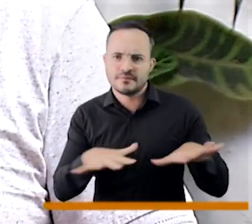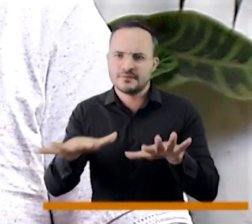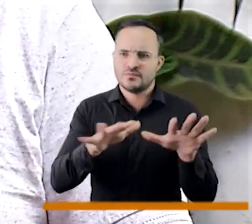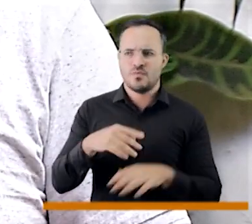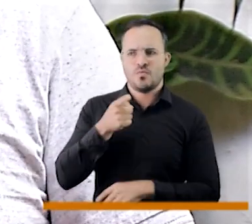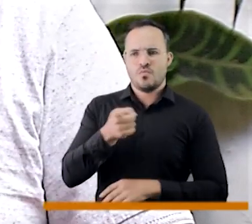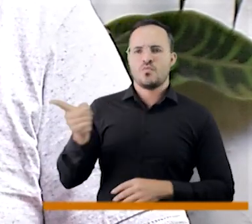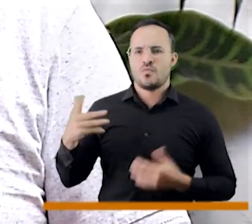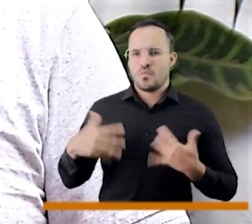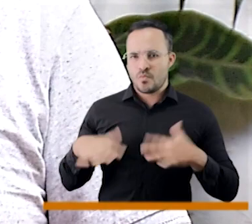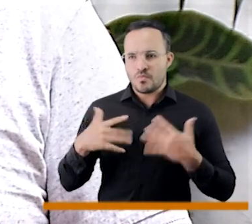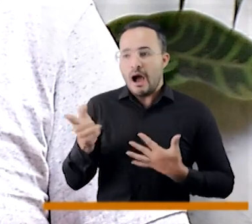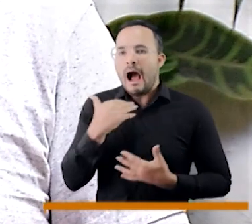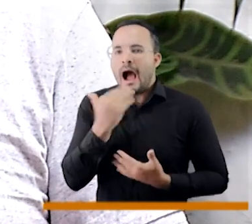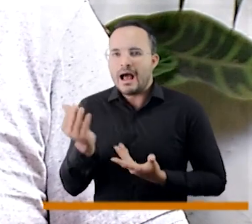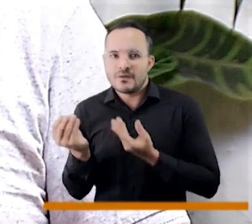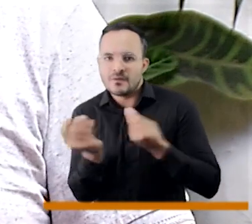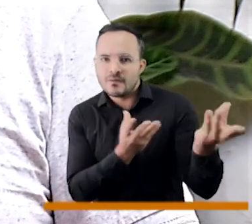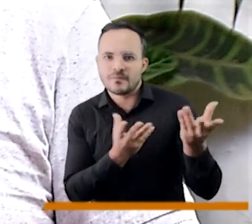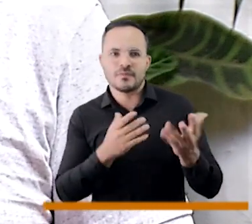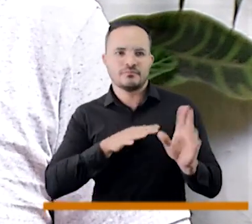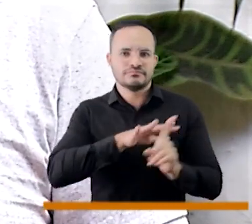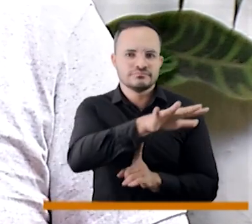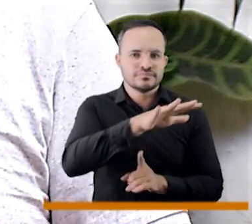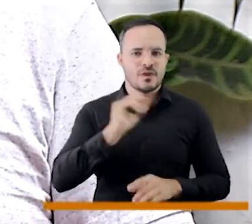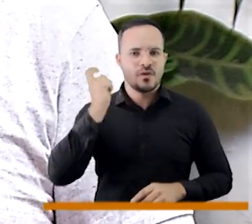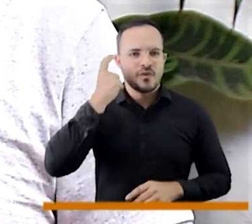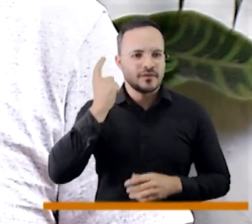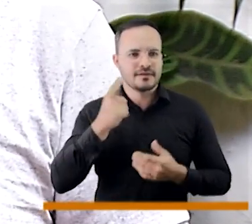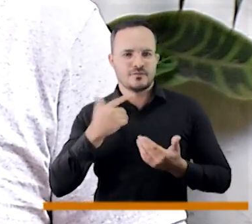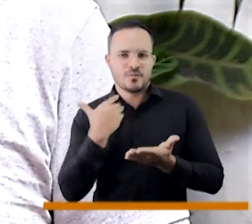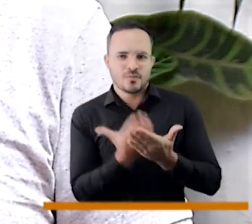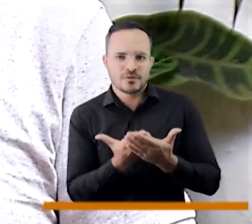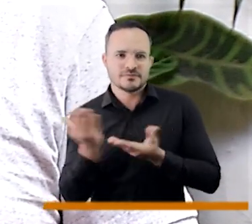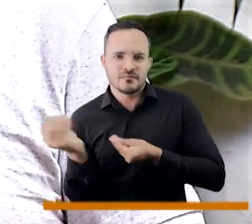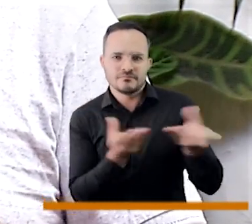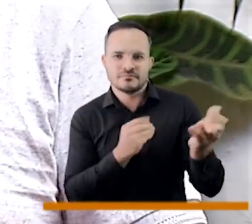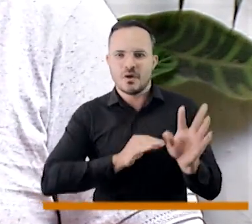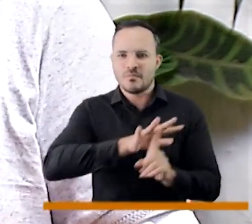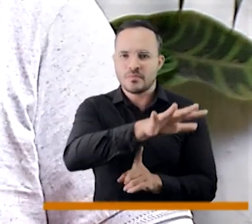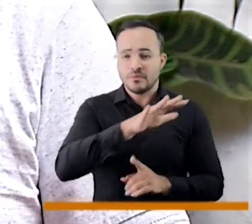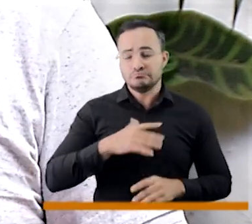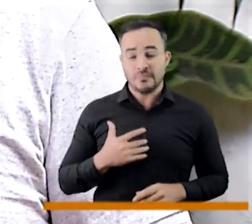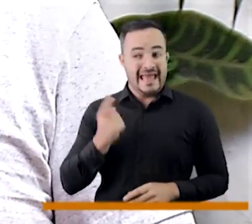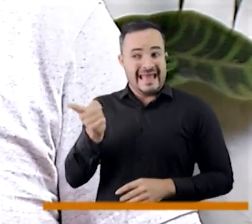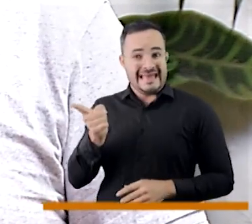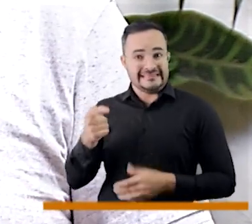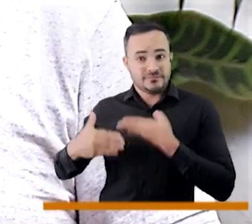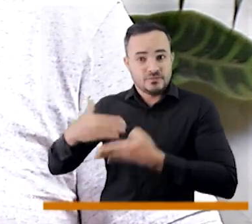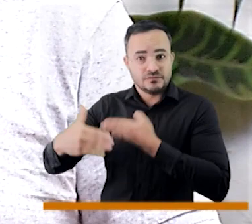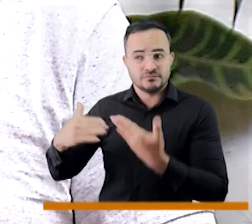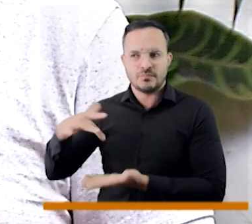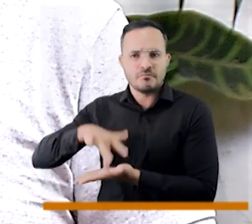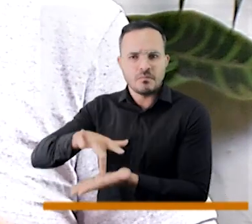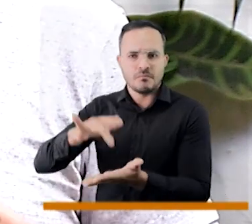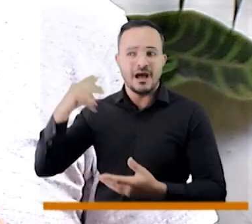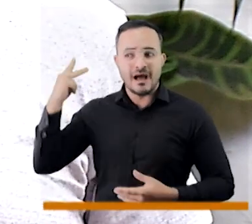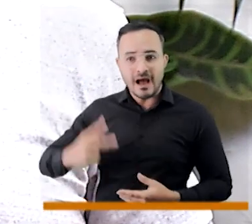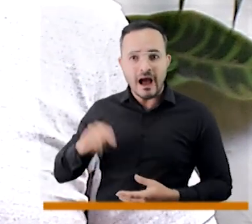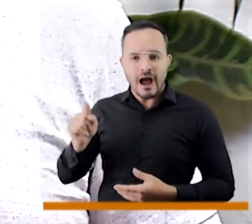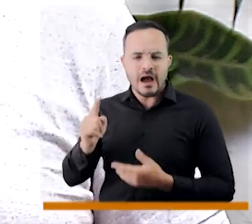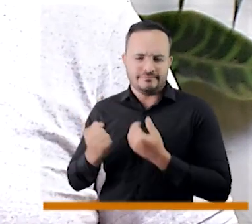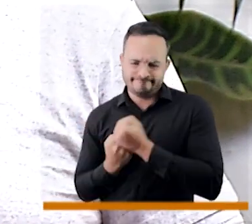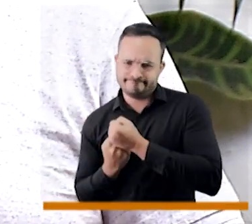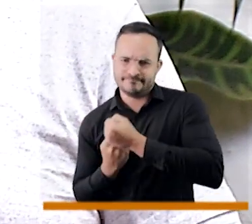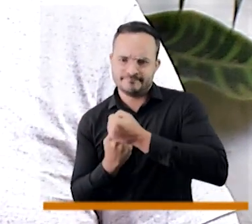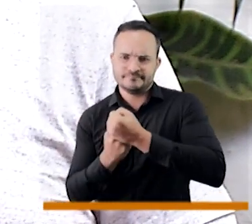que han permitido que haya una voz que lleve algunas propuestas, que gestione, que incida en el gobierno. Yo creo que tenemos que seguir potenciando eso, y creo que también de